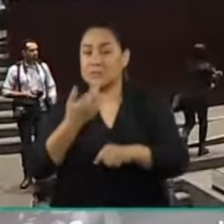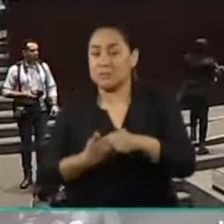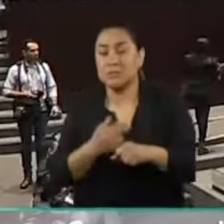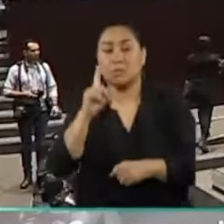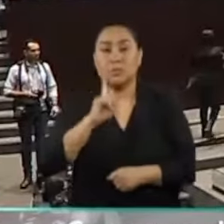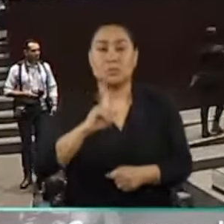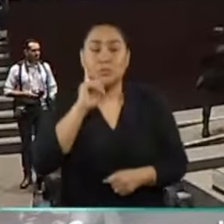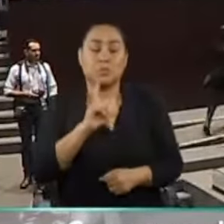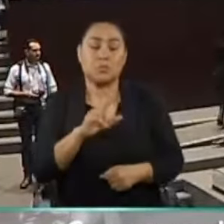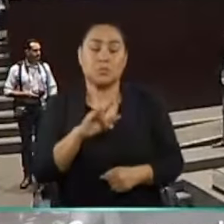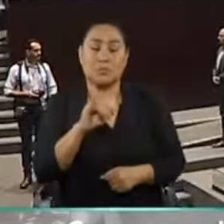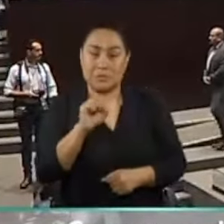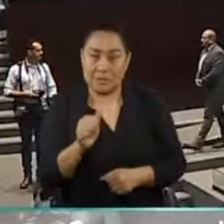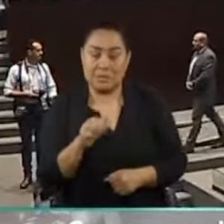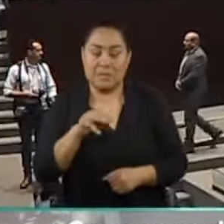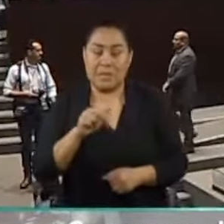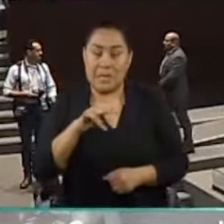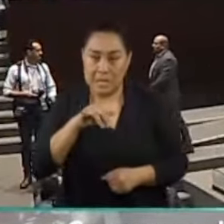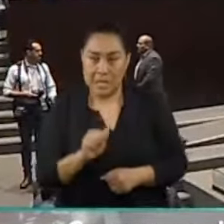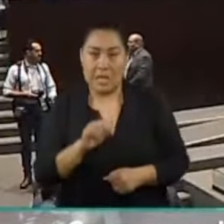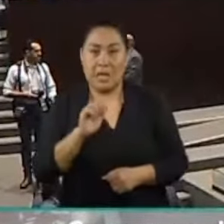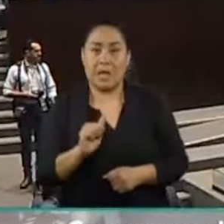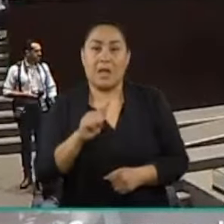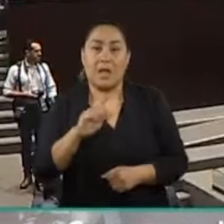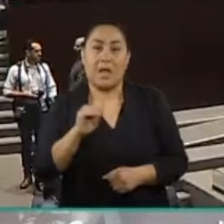María alcalde lujann